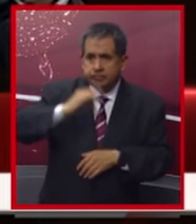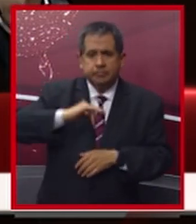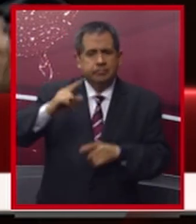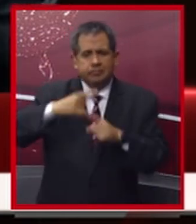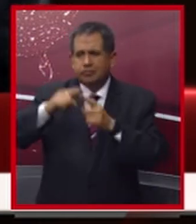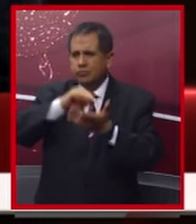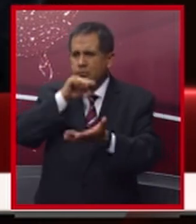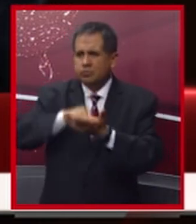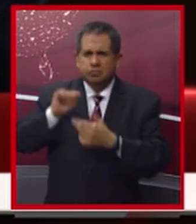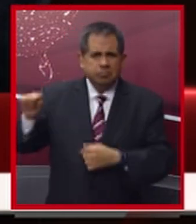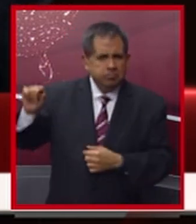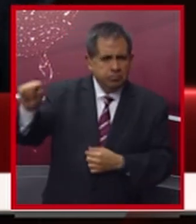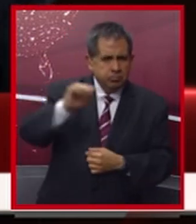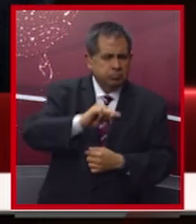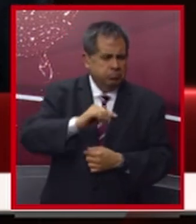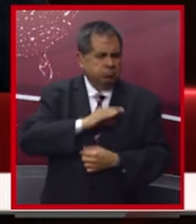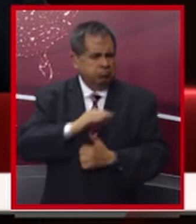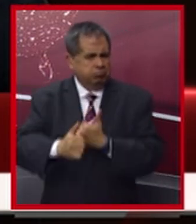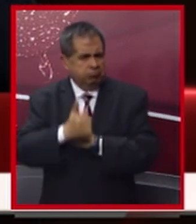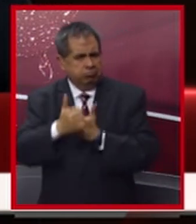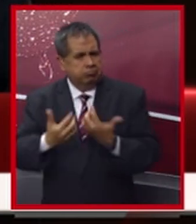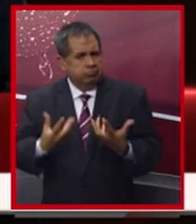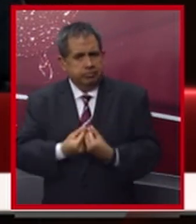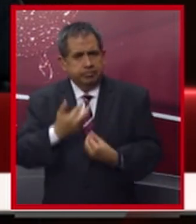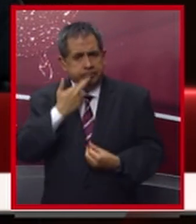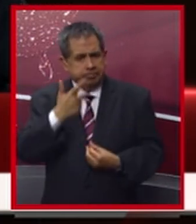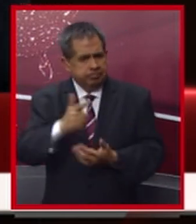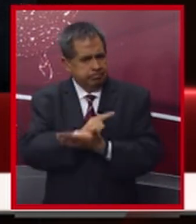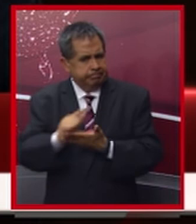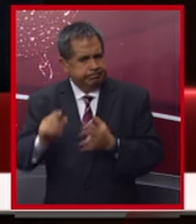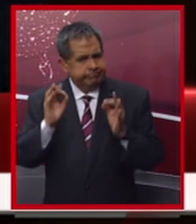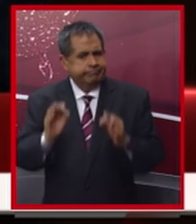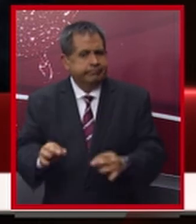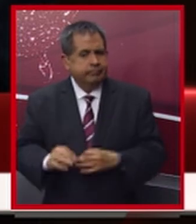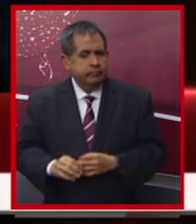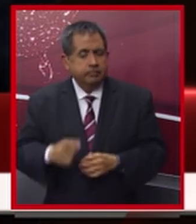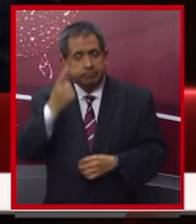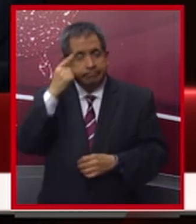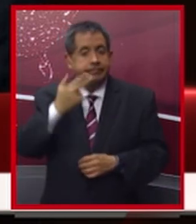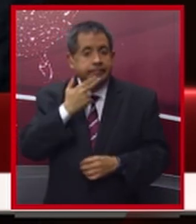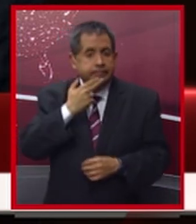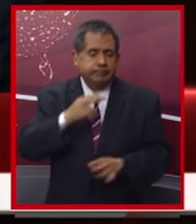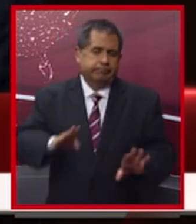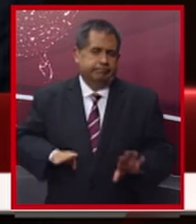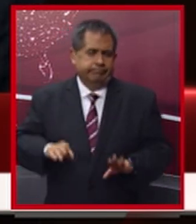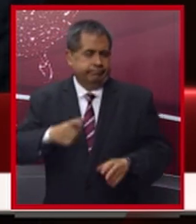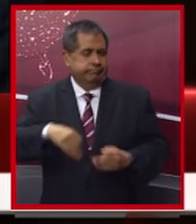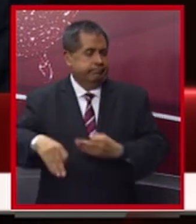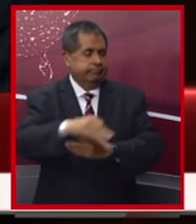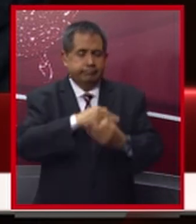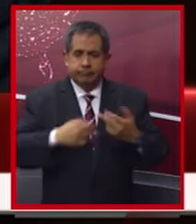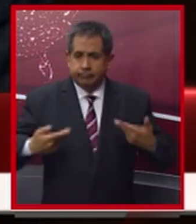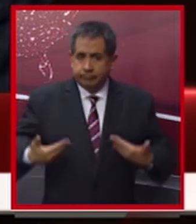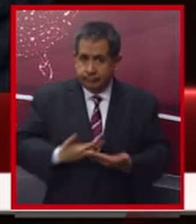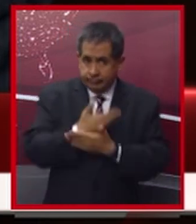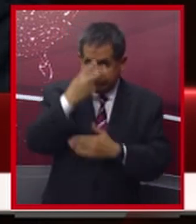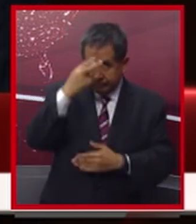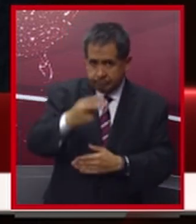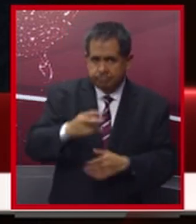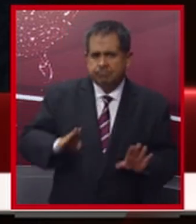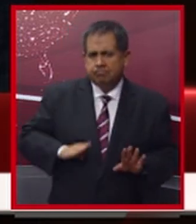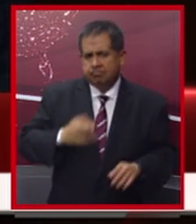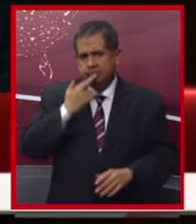y tener una mayor competencia. Y todo esto, como ya se mencionó, en beneficio de los consumidores mexicanos.